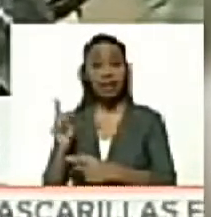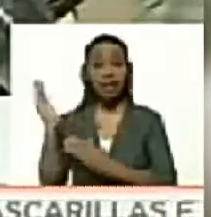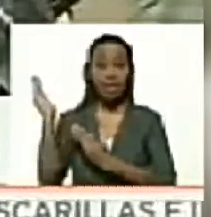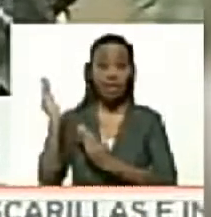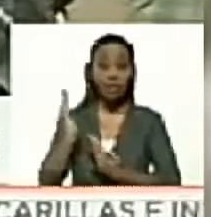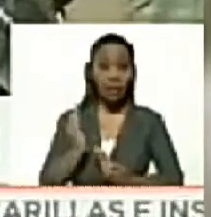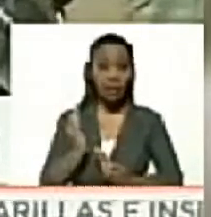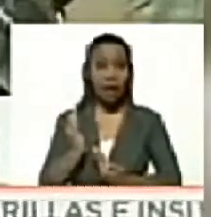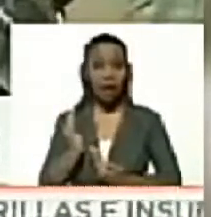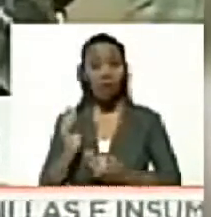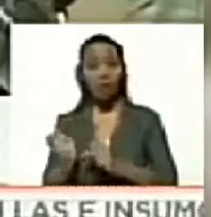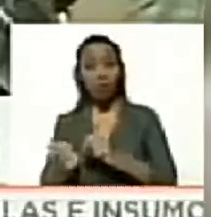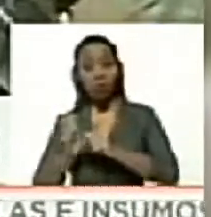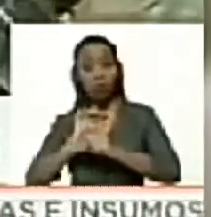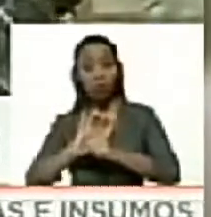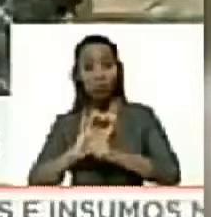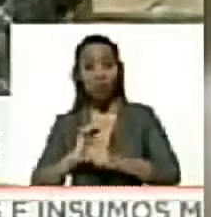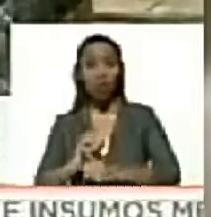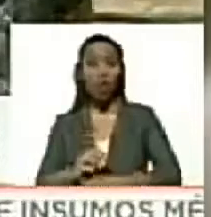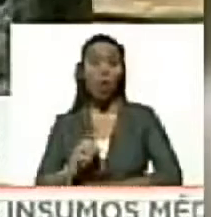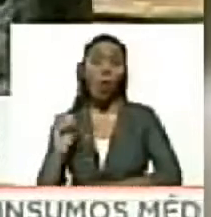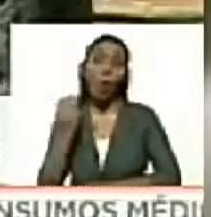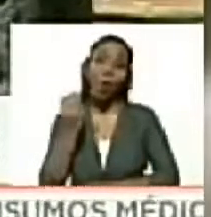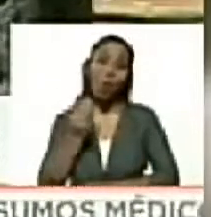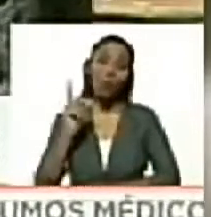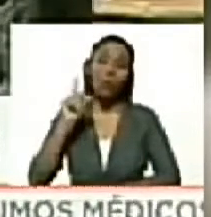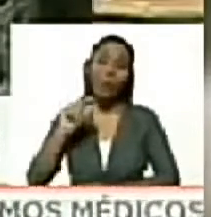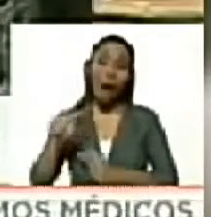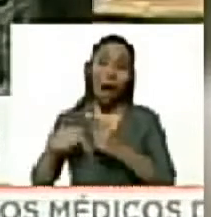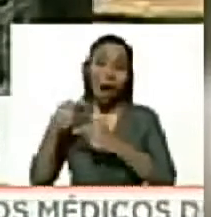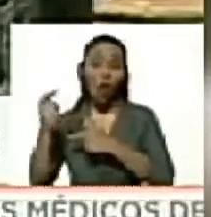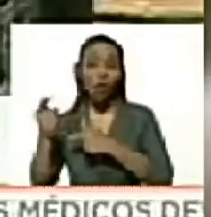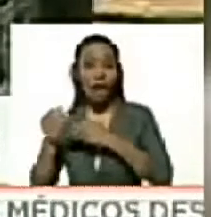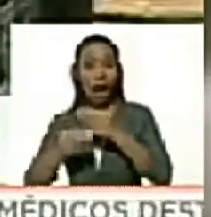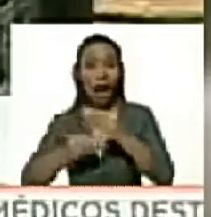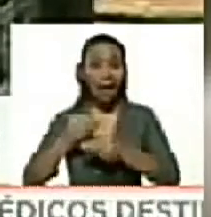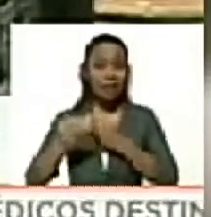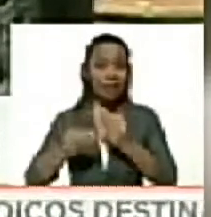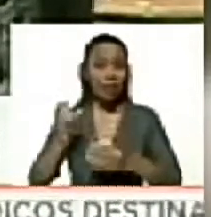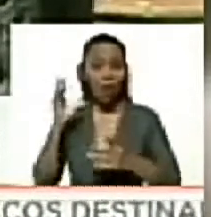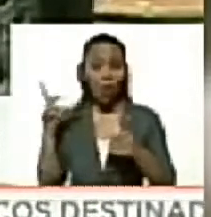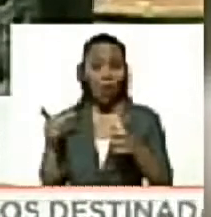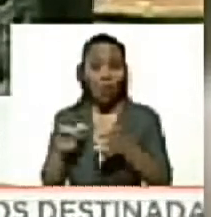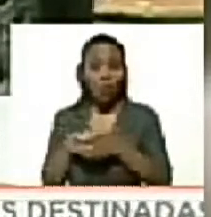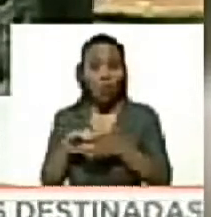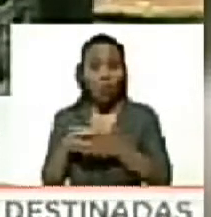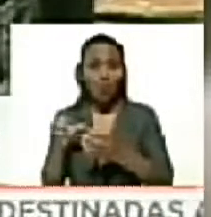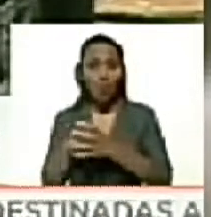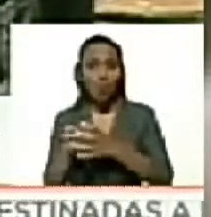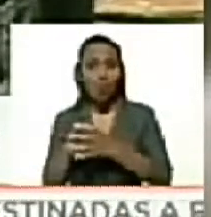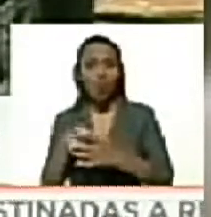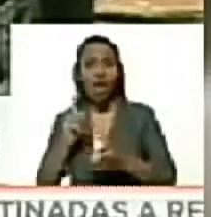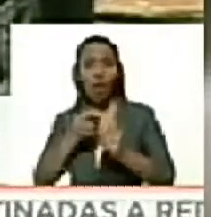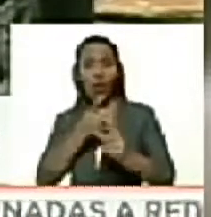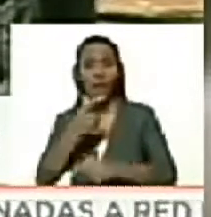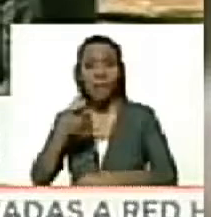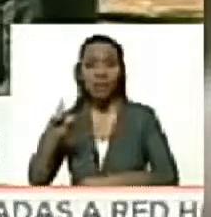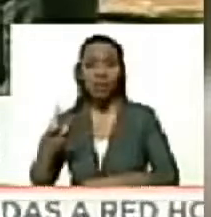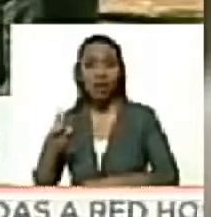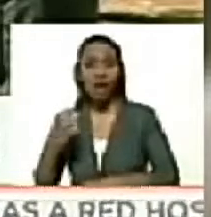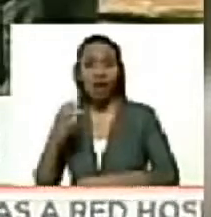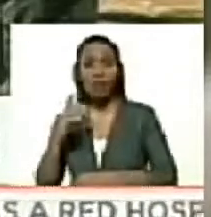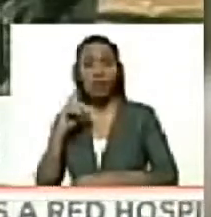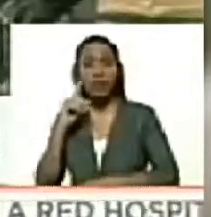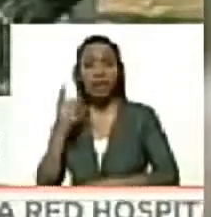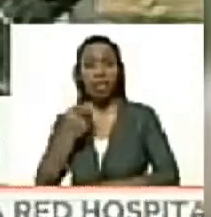tenga contacto con Maduro directamente los van a... Sobre todo los españoles, que están teniendo una relación ahí bien apegada. Exacto, por